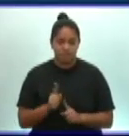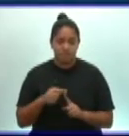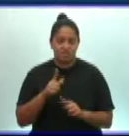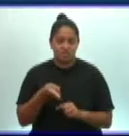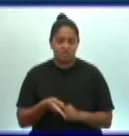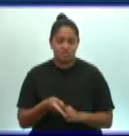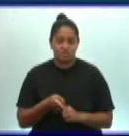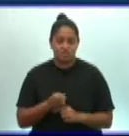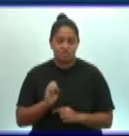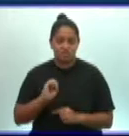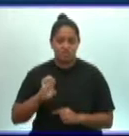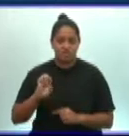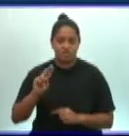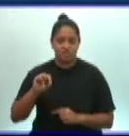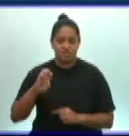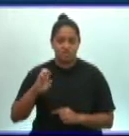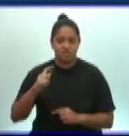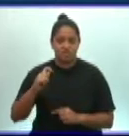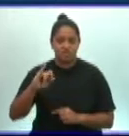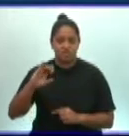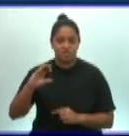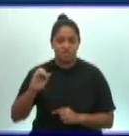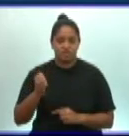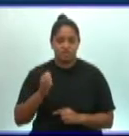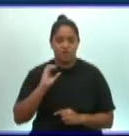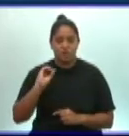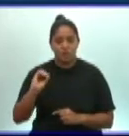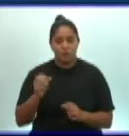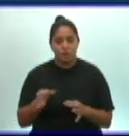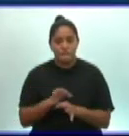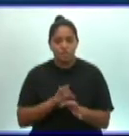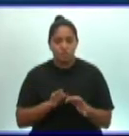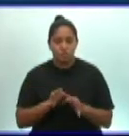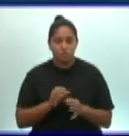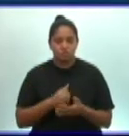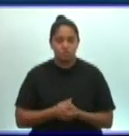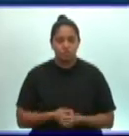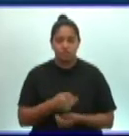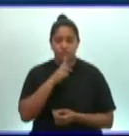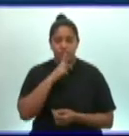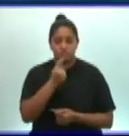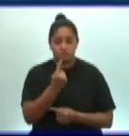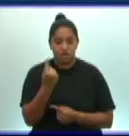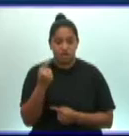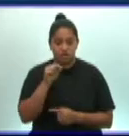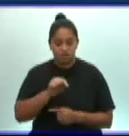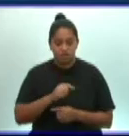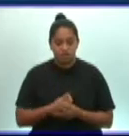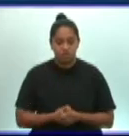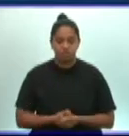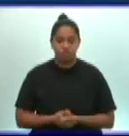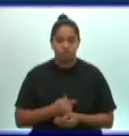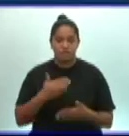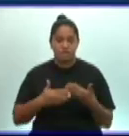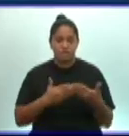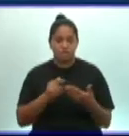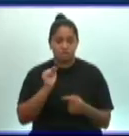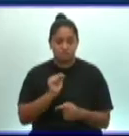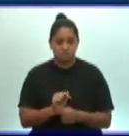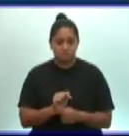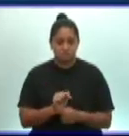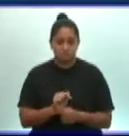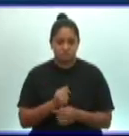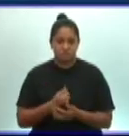cinético-molecular. Veamos entonces en la siguiente diapositiva cómo se muestra la respuesta de cada uno de estos incisos. Primeramente, el proceso representado de 1 a 2 es un